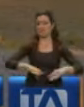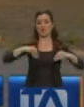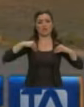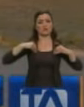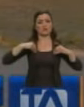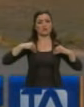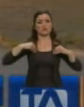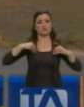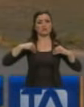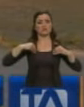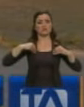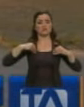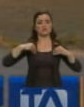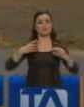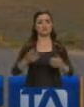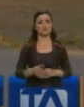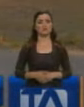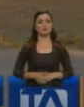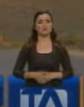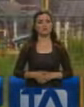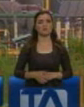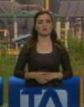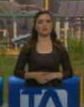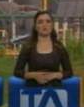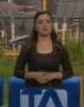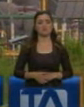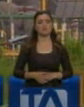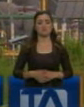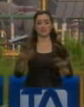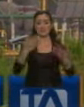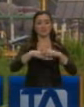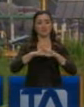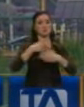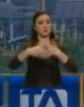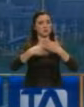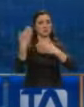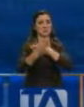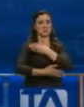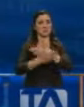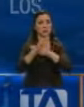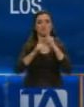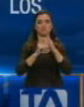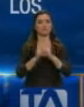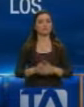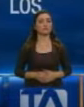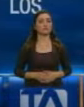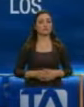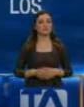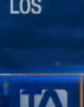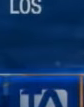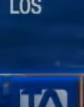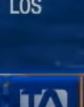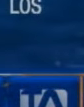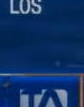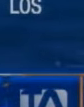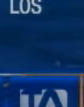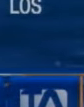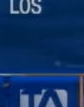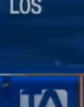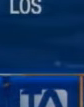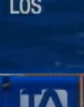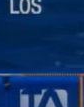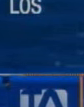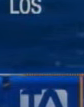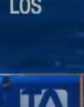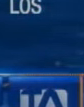aceptó la acción extraordinaria de protección, sellando el proceso sin sanciones en su contra. La petrolera pública siempre es respetuosa de lo